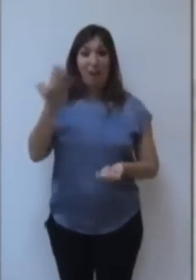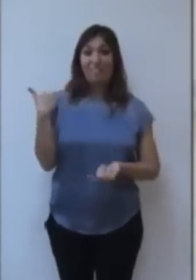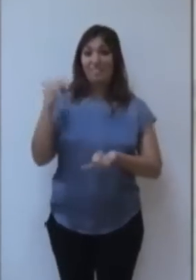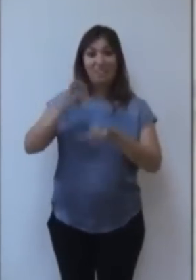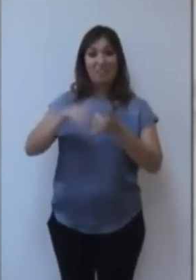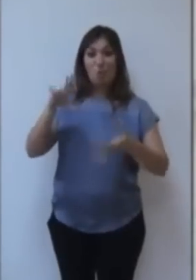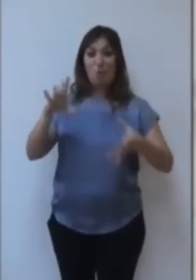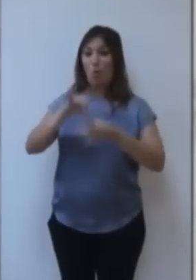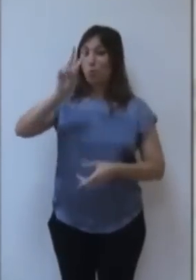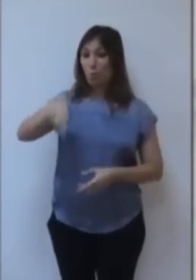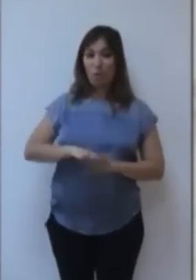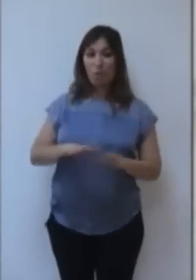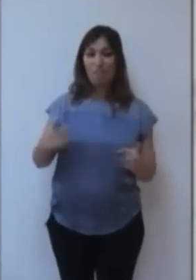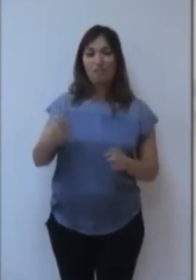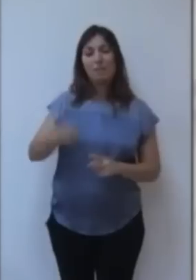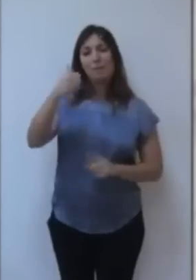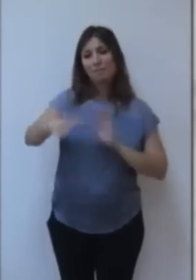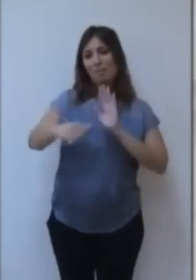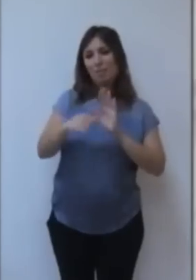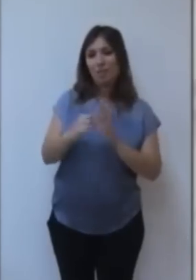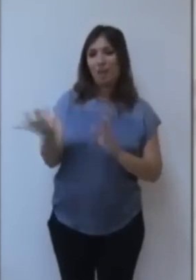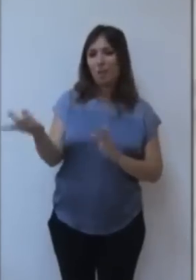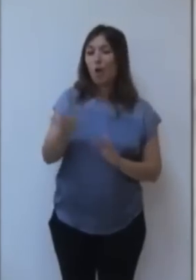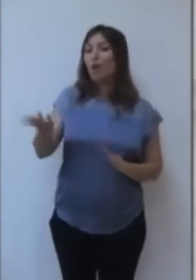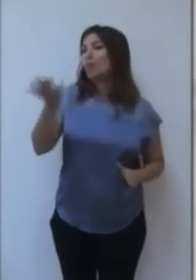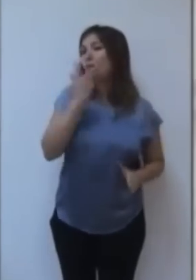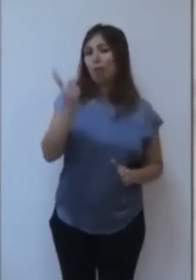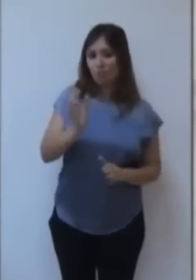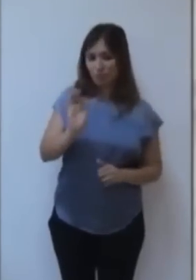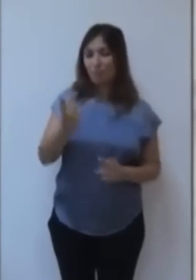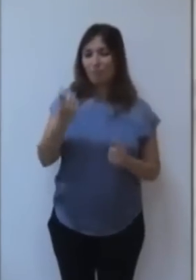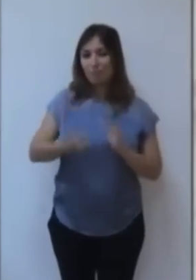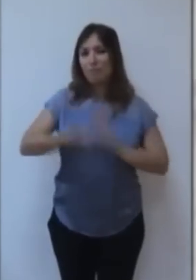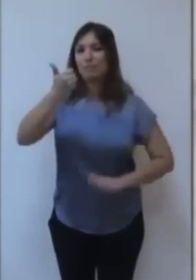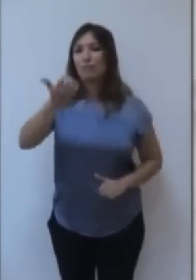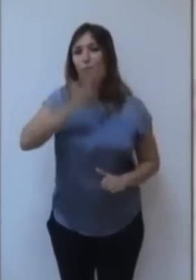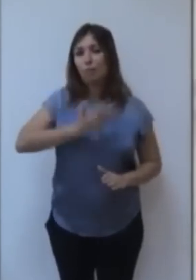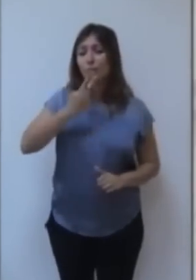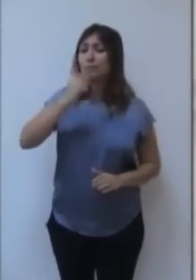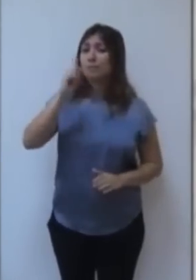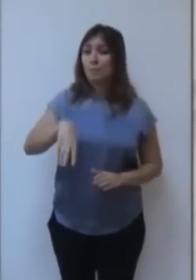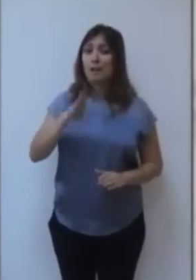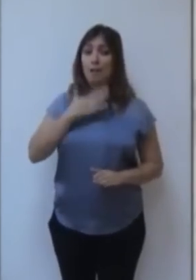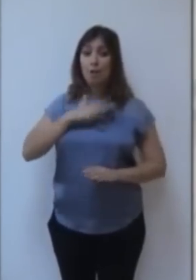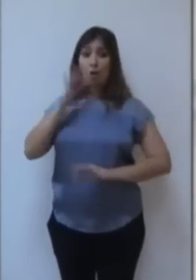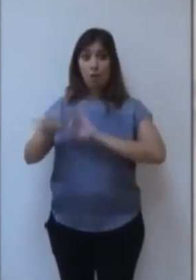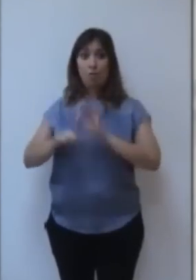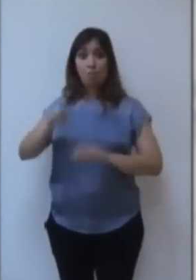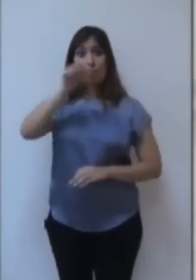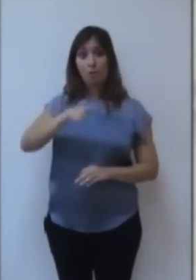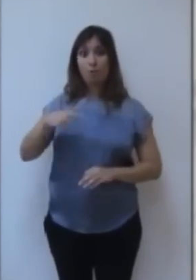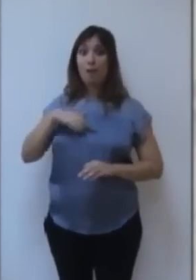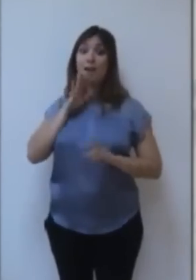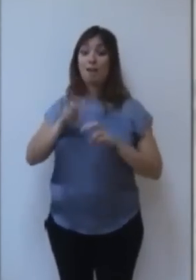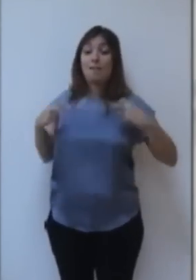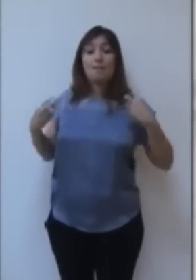Hace falta un poquito más de acercamiento, quizá, eso sí, y también por parte de las organizaciones, de las personas que estamos aquí